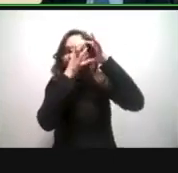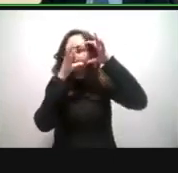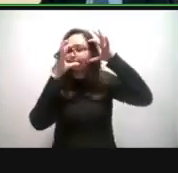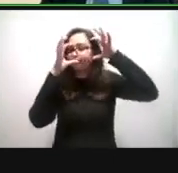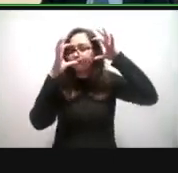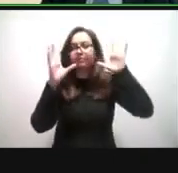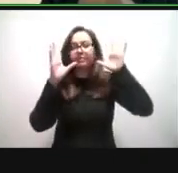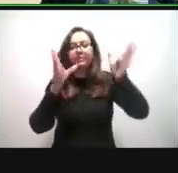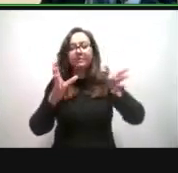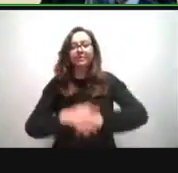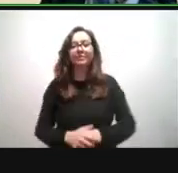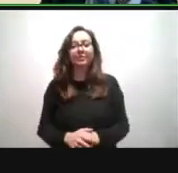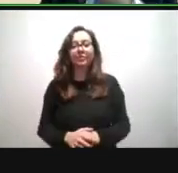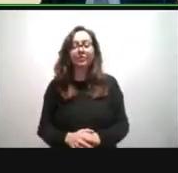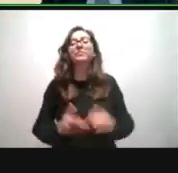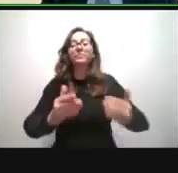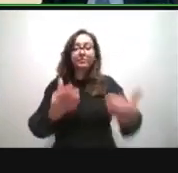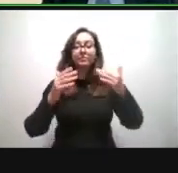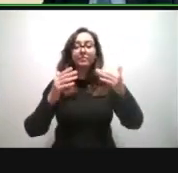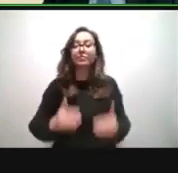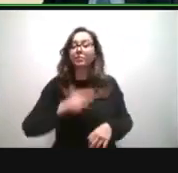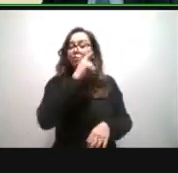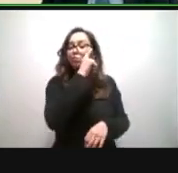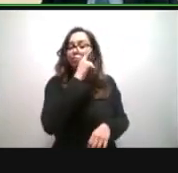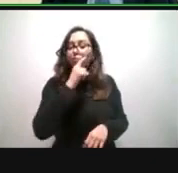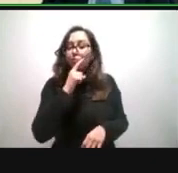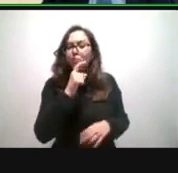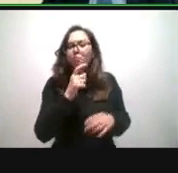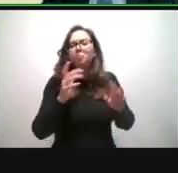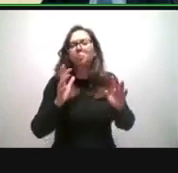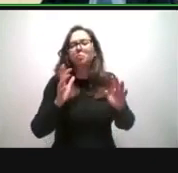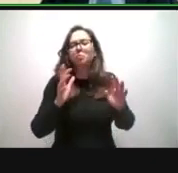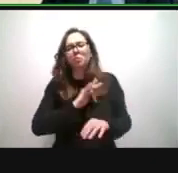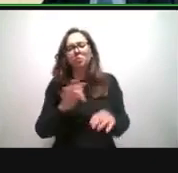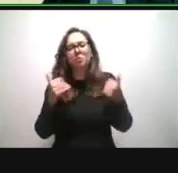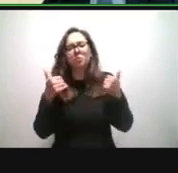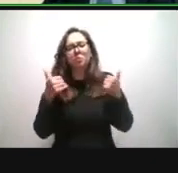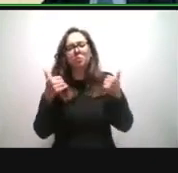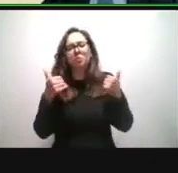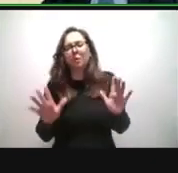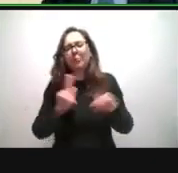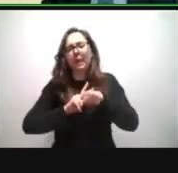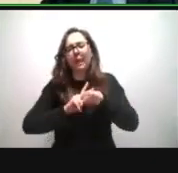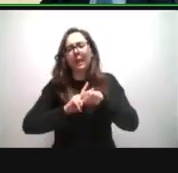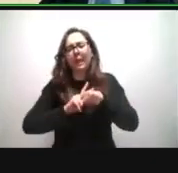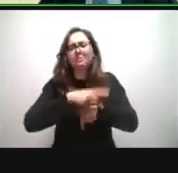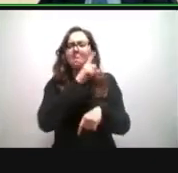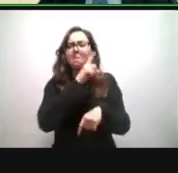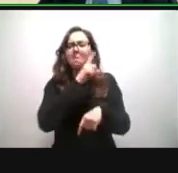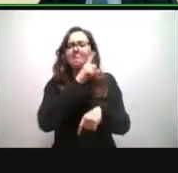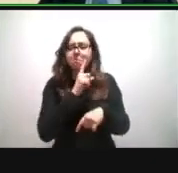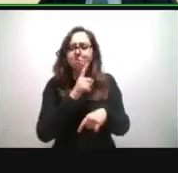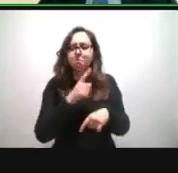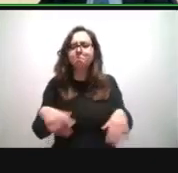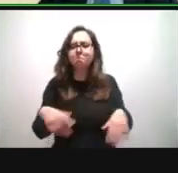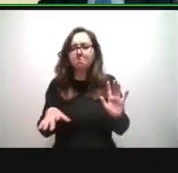una herida de esta naturaleza puede ser simplemente una herida de partes blandas, pero si no lo revisamos con calma